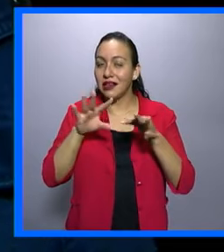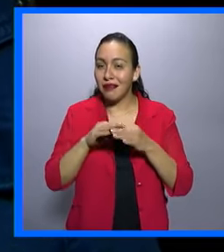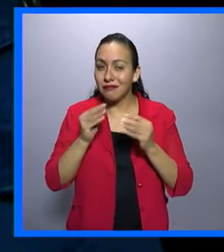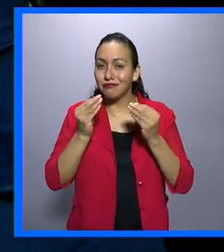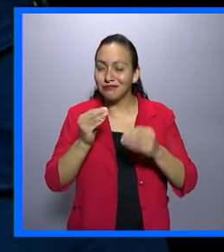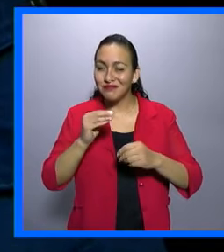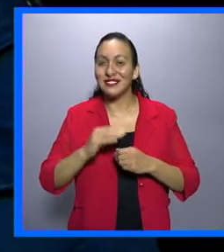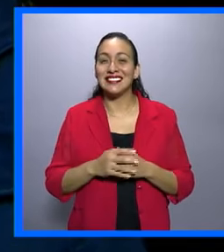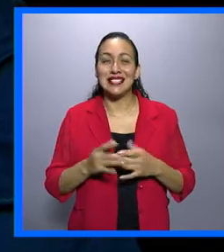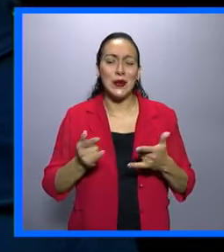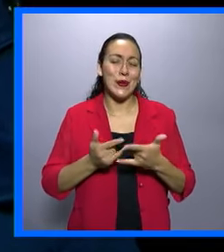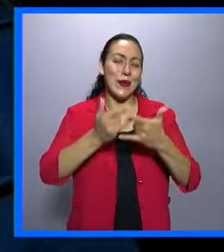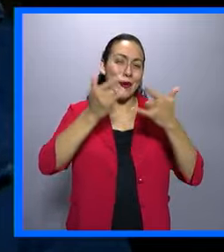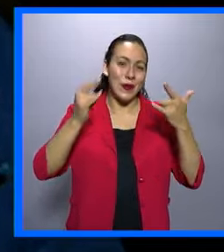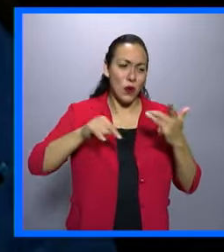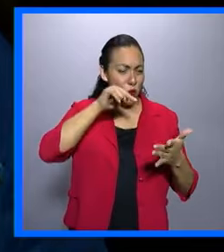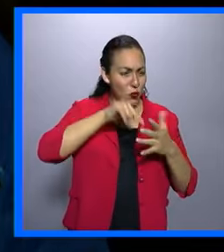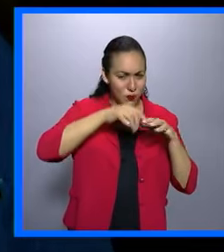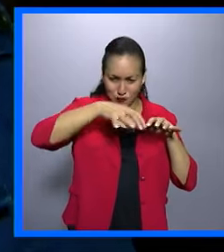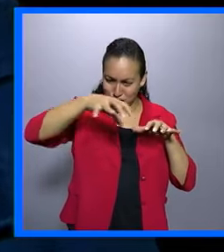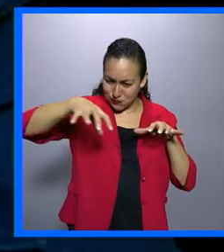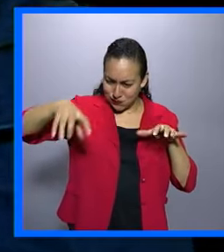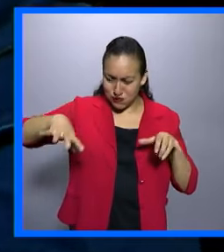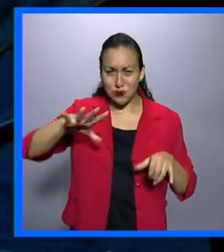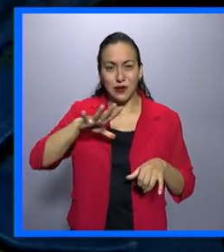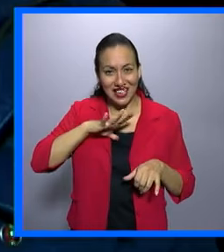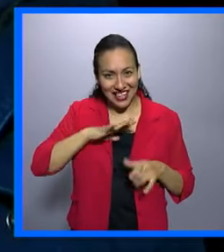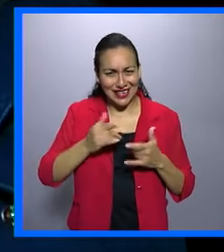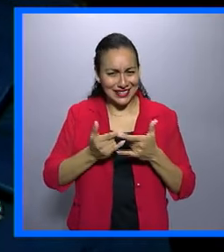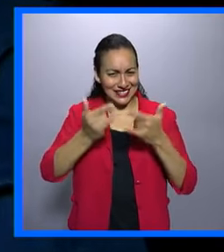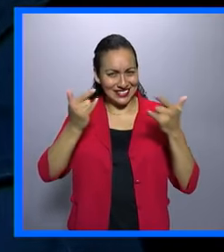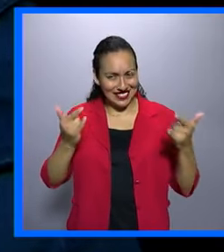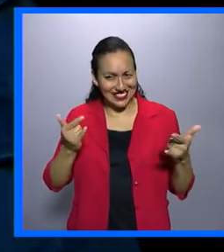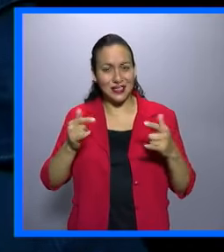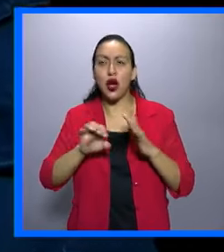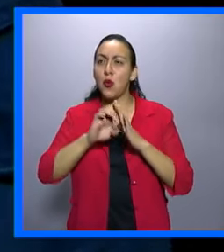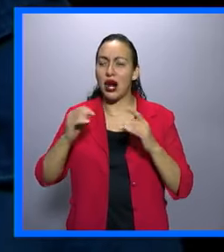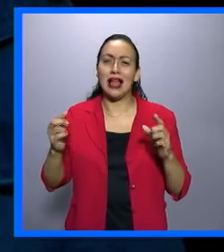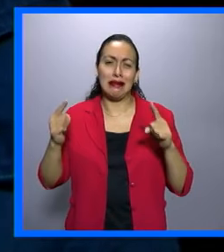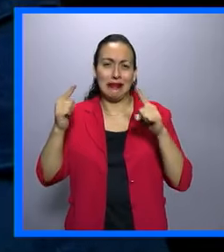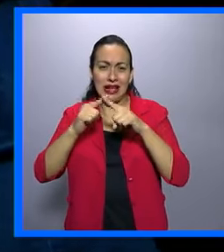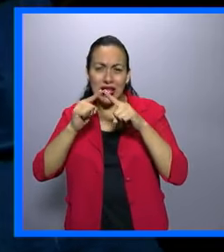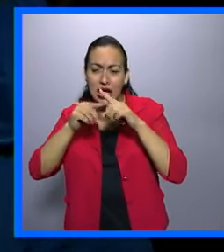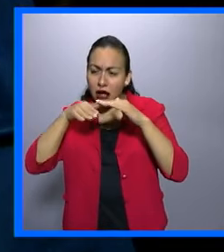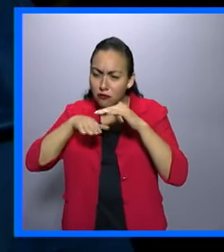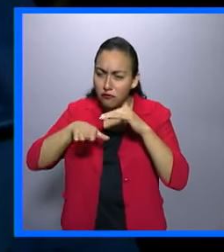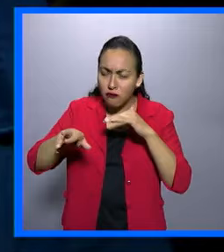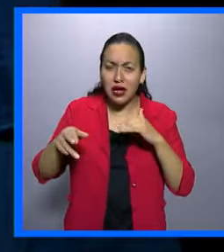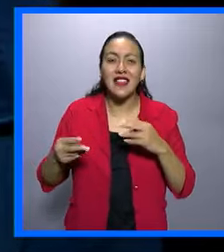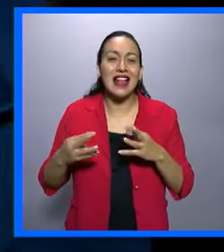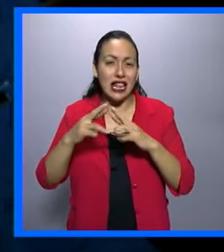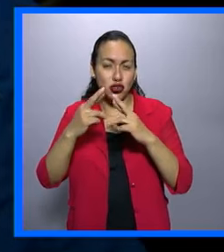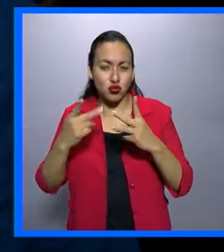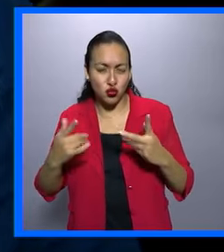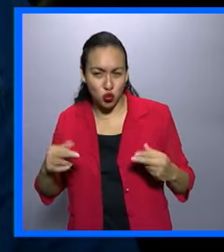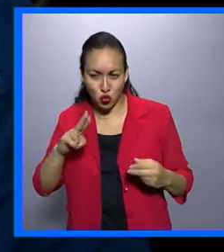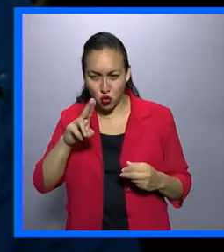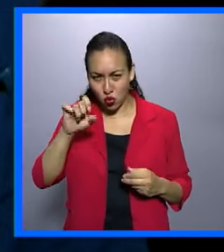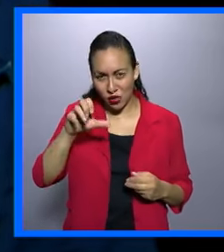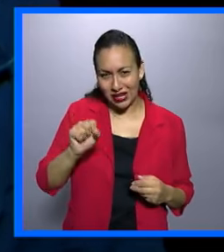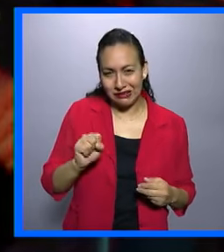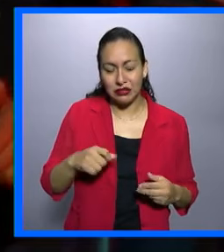de los espacios con los que cuentan, ¿no? Ya nos llevaron allá atrás hacia lo que fue la capilla, nos llevaron al patio de las ruinas, o sea, con una explicación